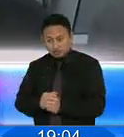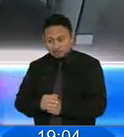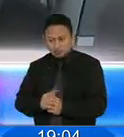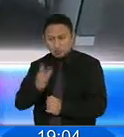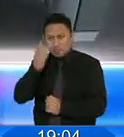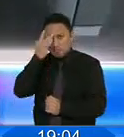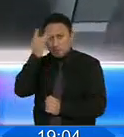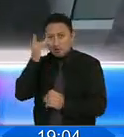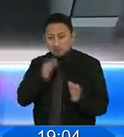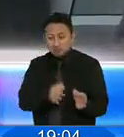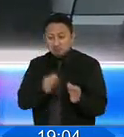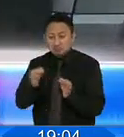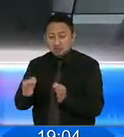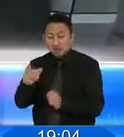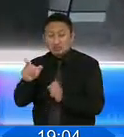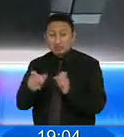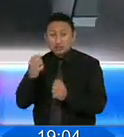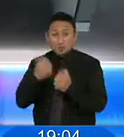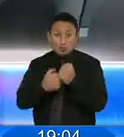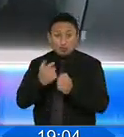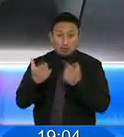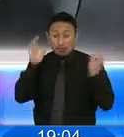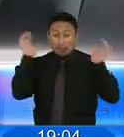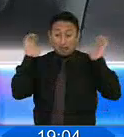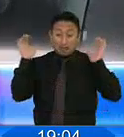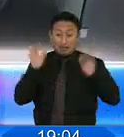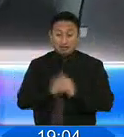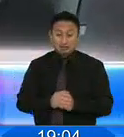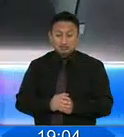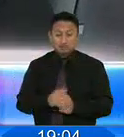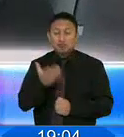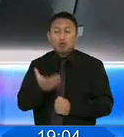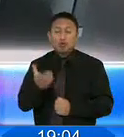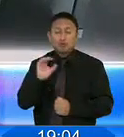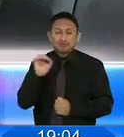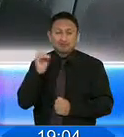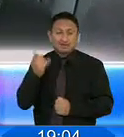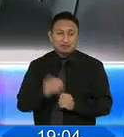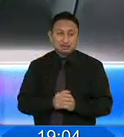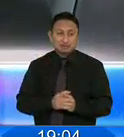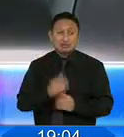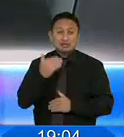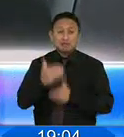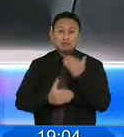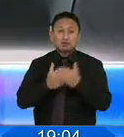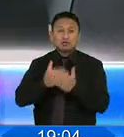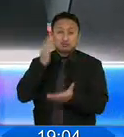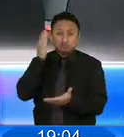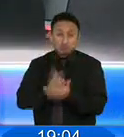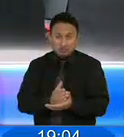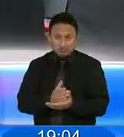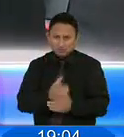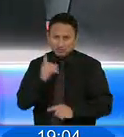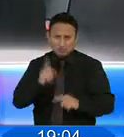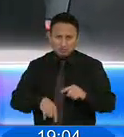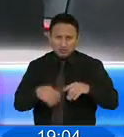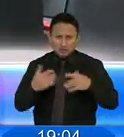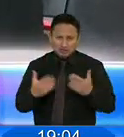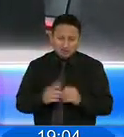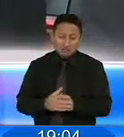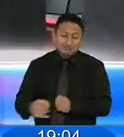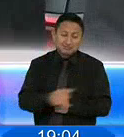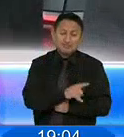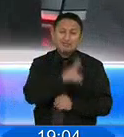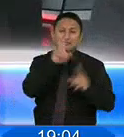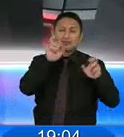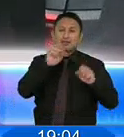para alarmar a la sociedad ecuatoriana respecto a la posibilidad de que este proceso sea interrumpido. Son intereses políticos que lo que